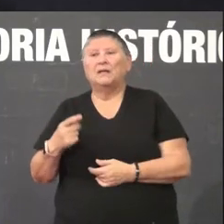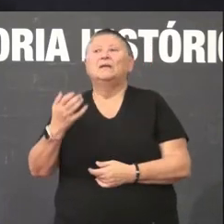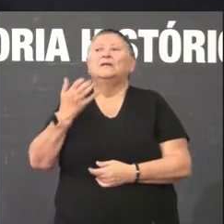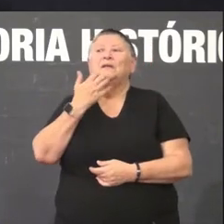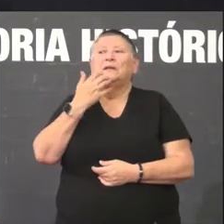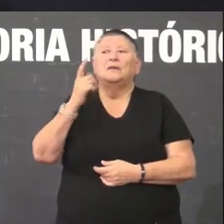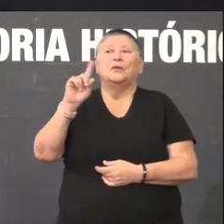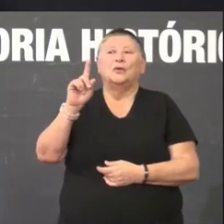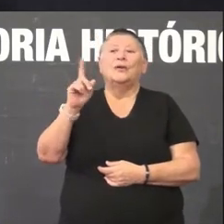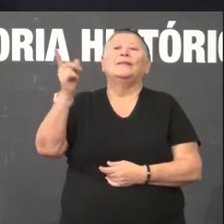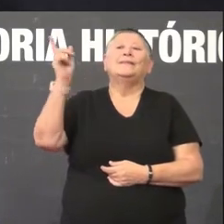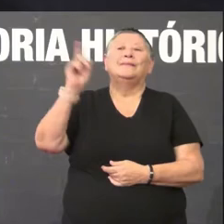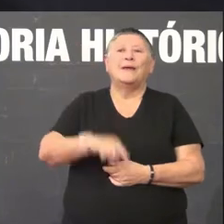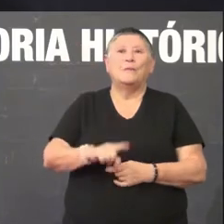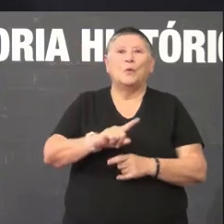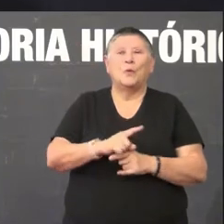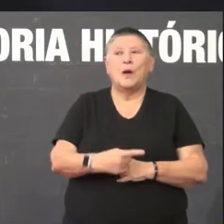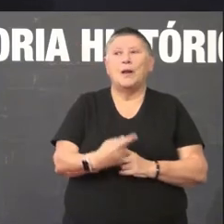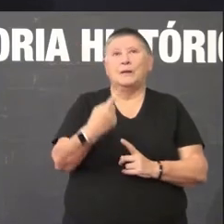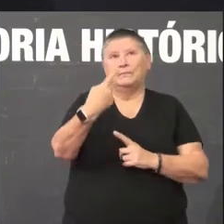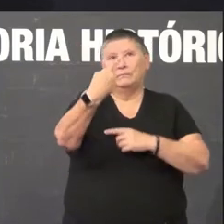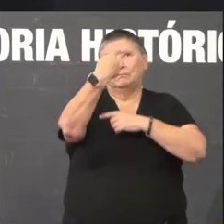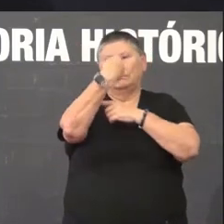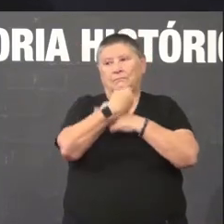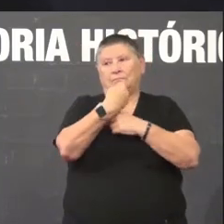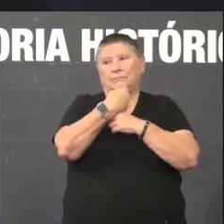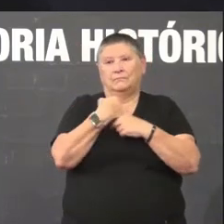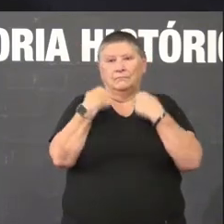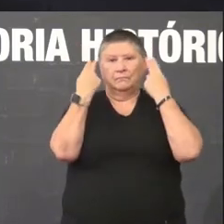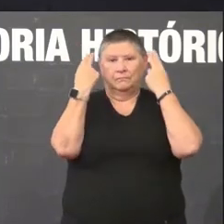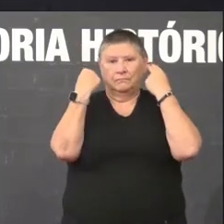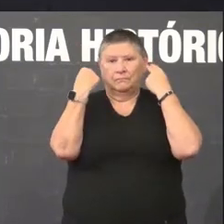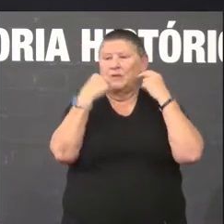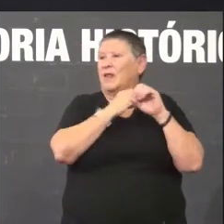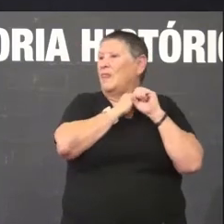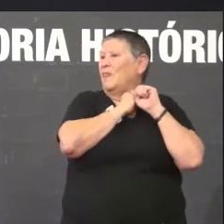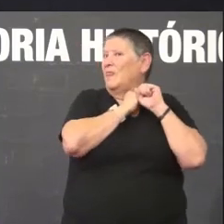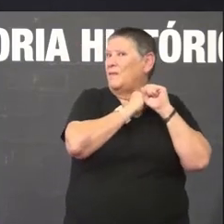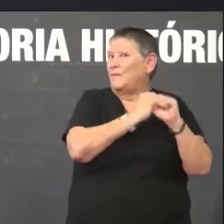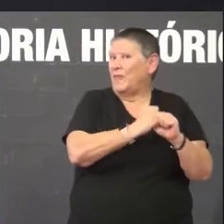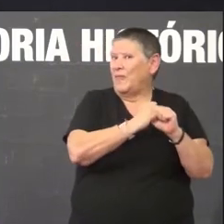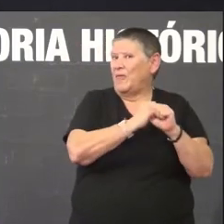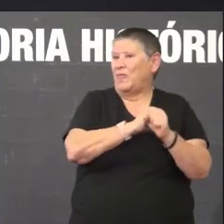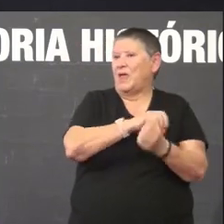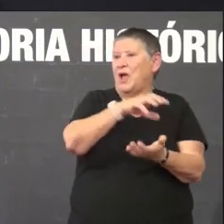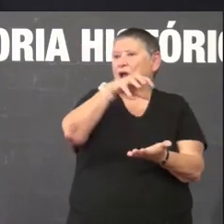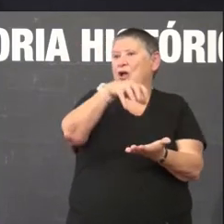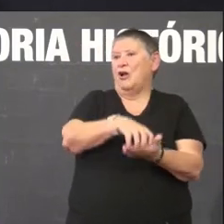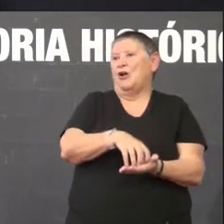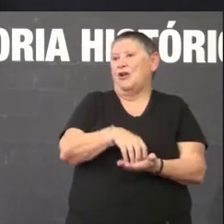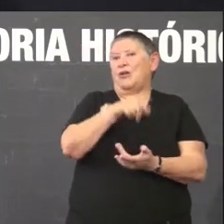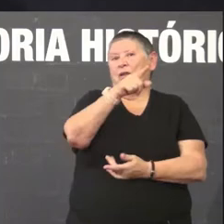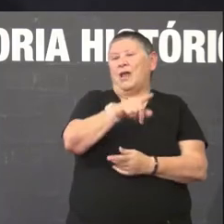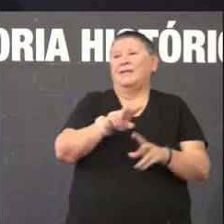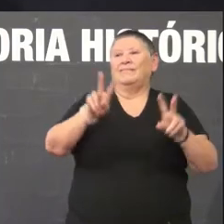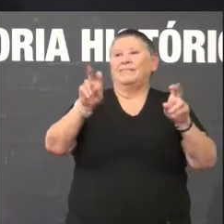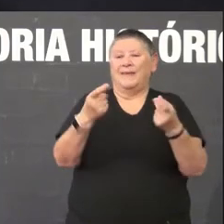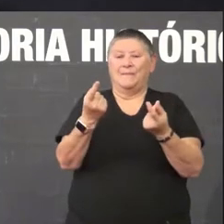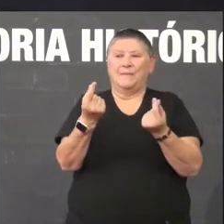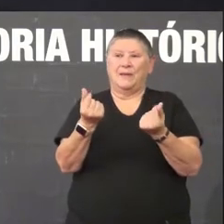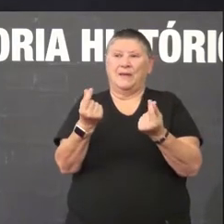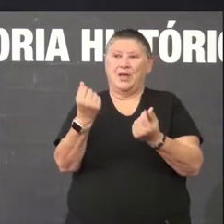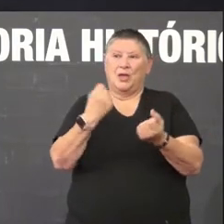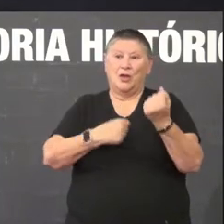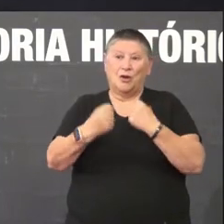de sometimento, dependencia e situación colonial no ámbito económico, político e